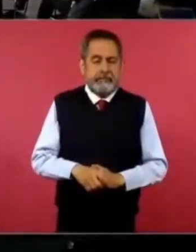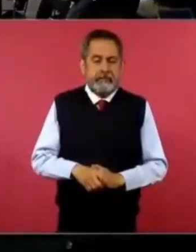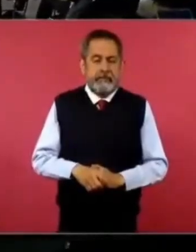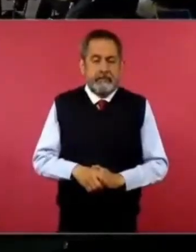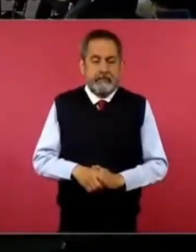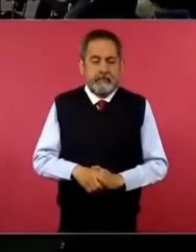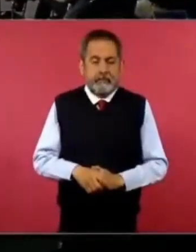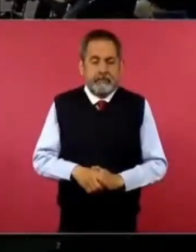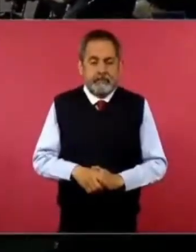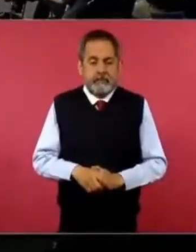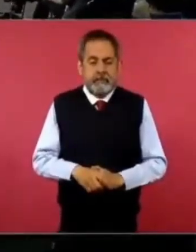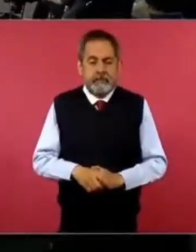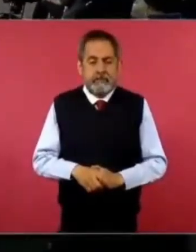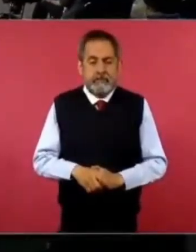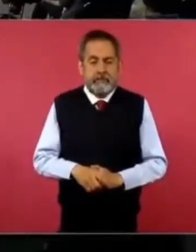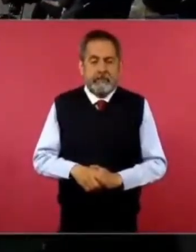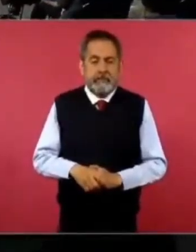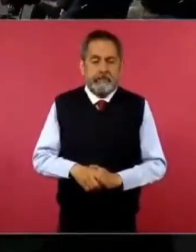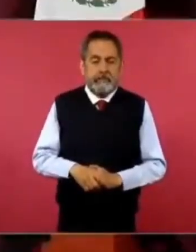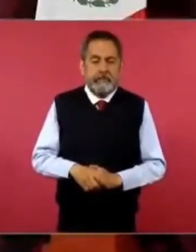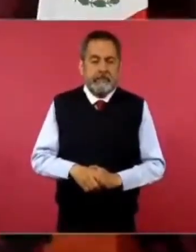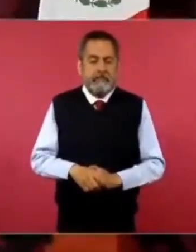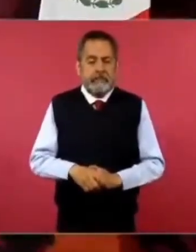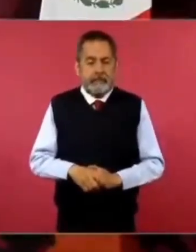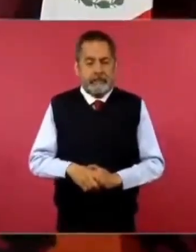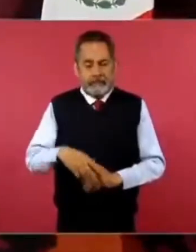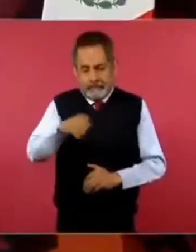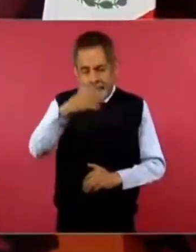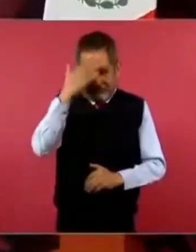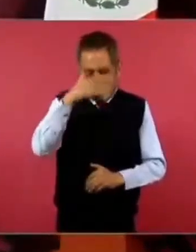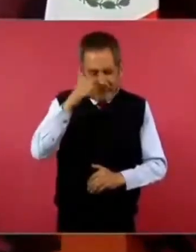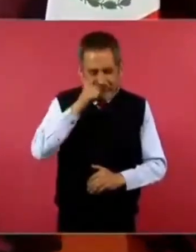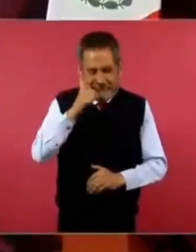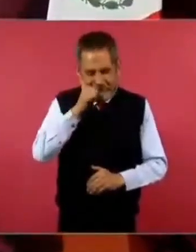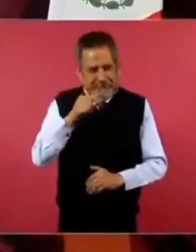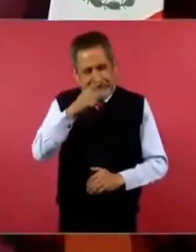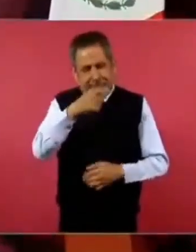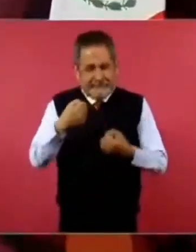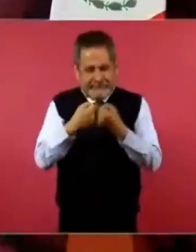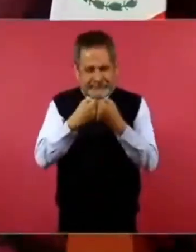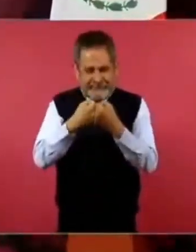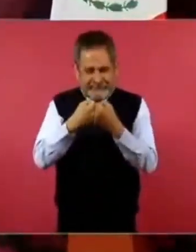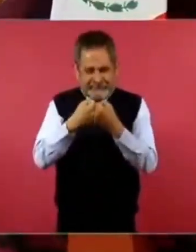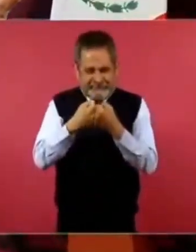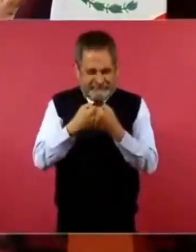Ya ven cómo llegaban a la frontera y